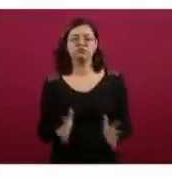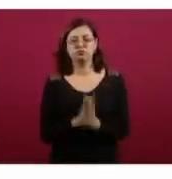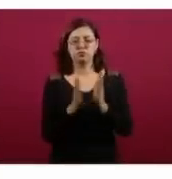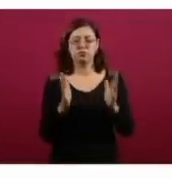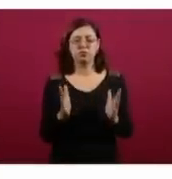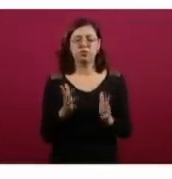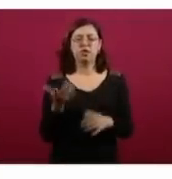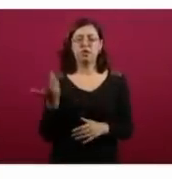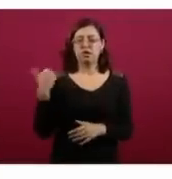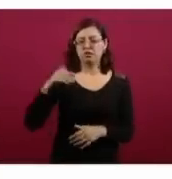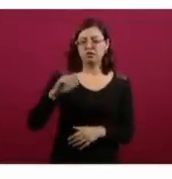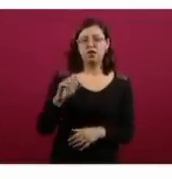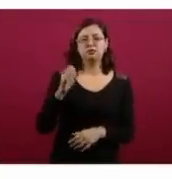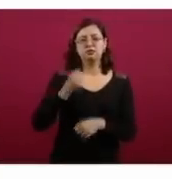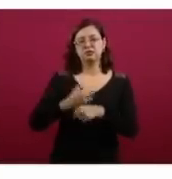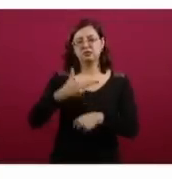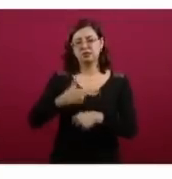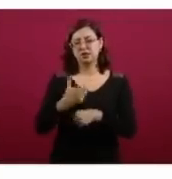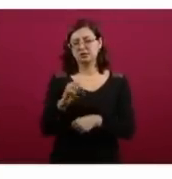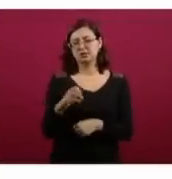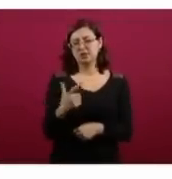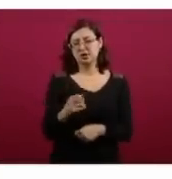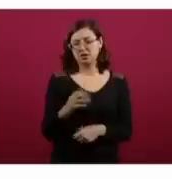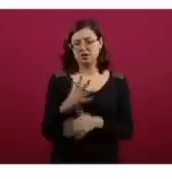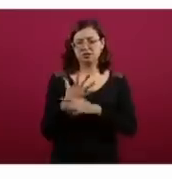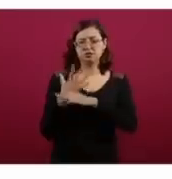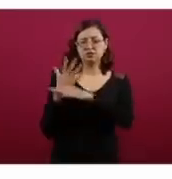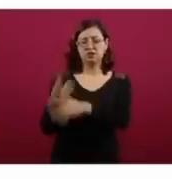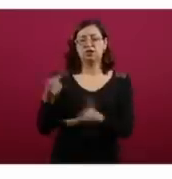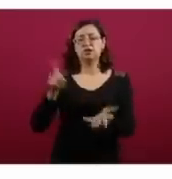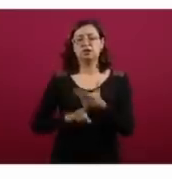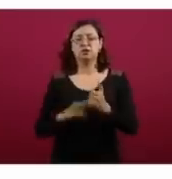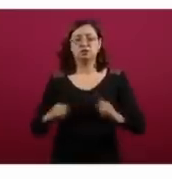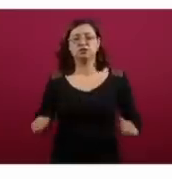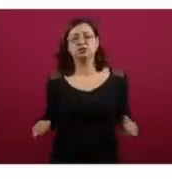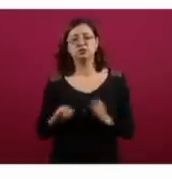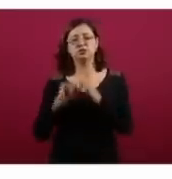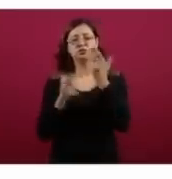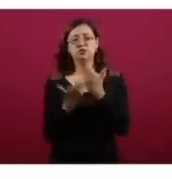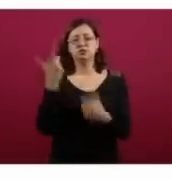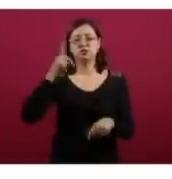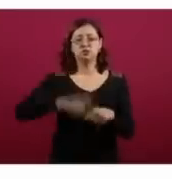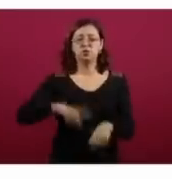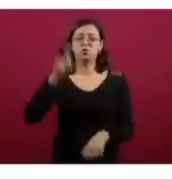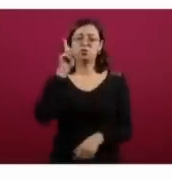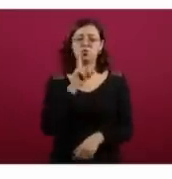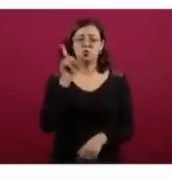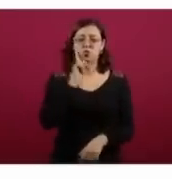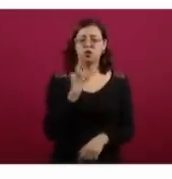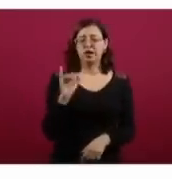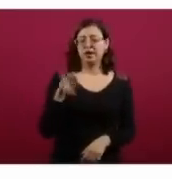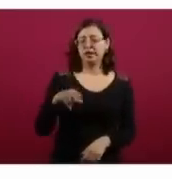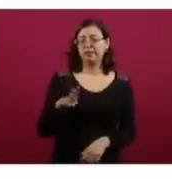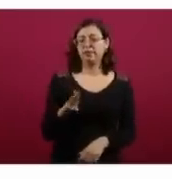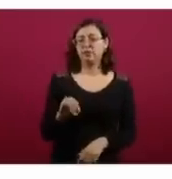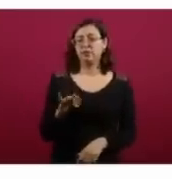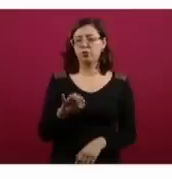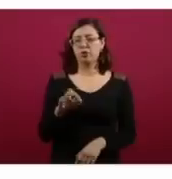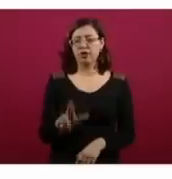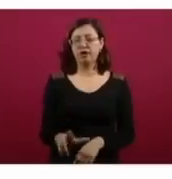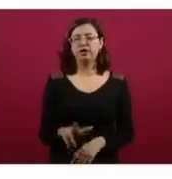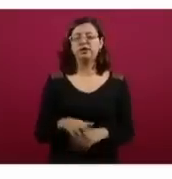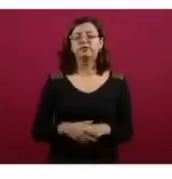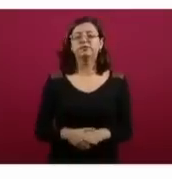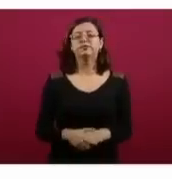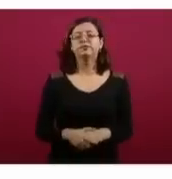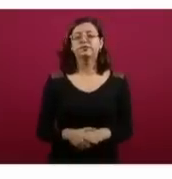alusión la secretaria, que llevamos a cabo en el Instituto Nacional de las Mujeres, de mano de las IMEF